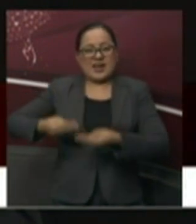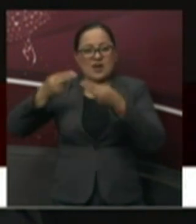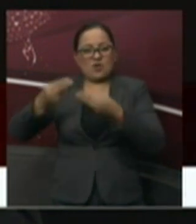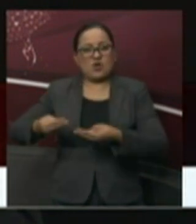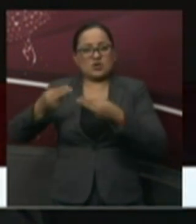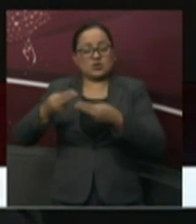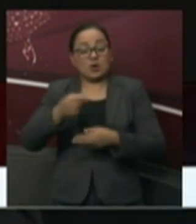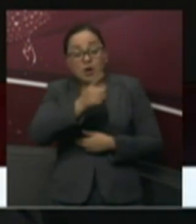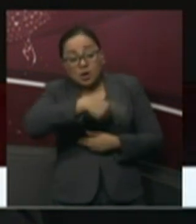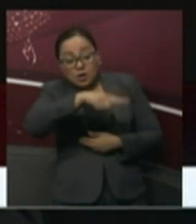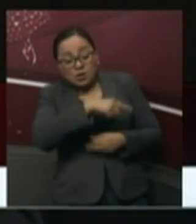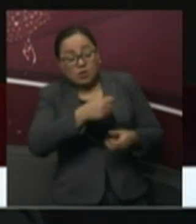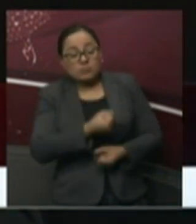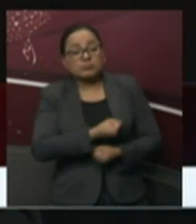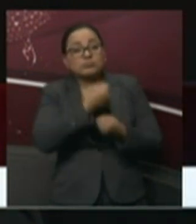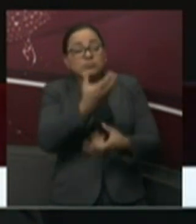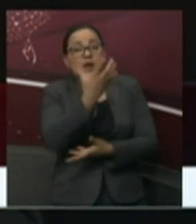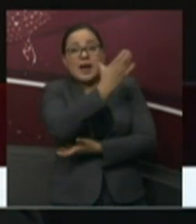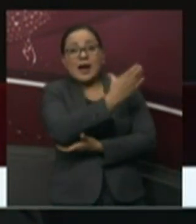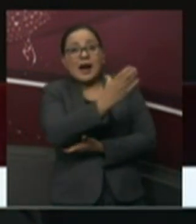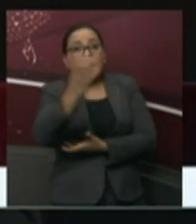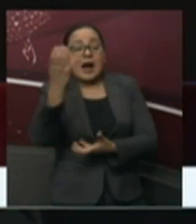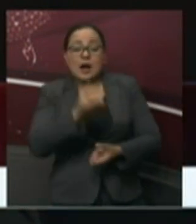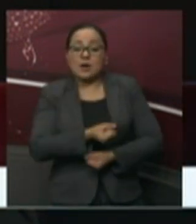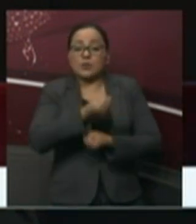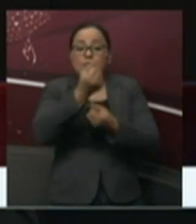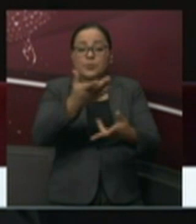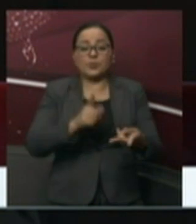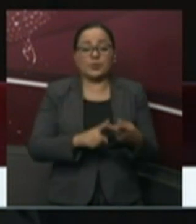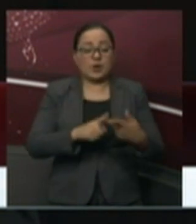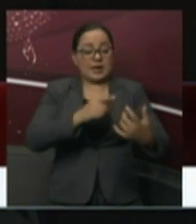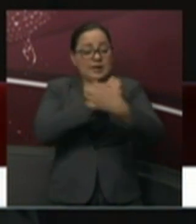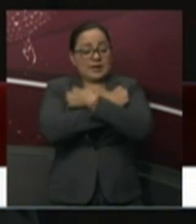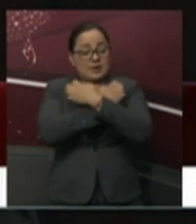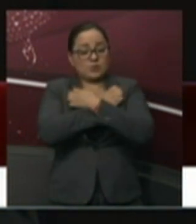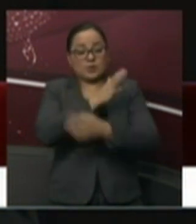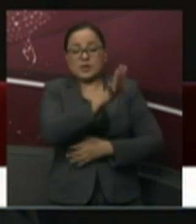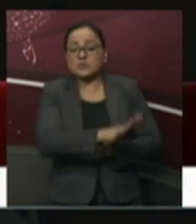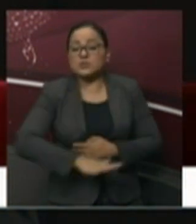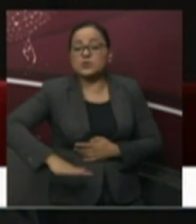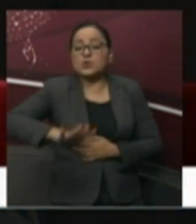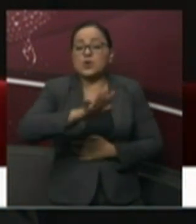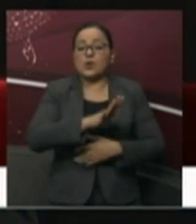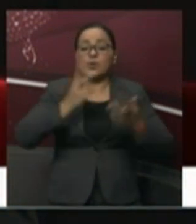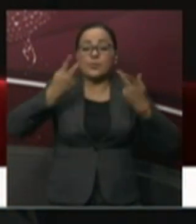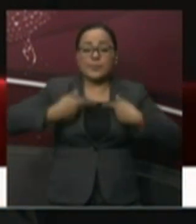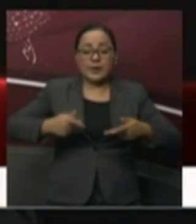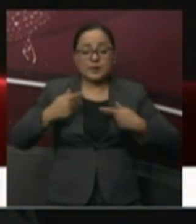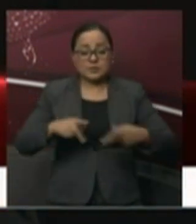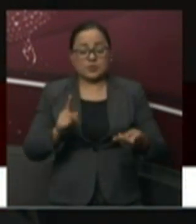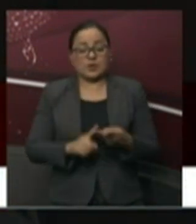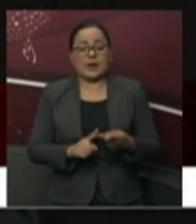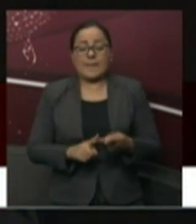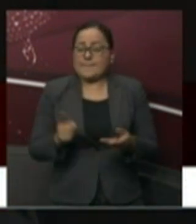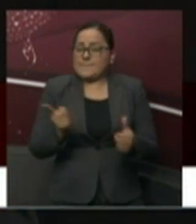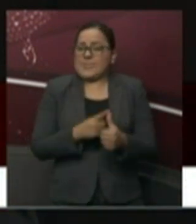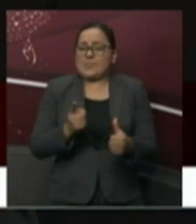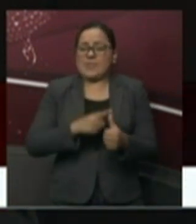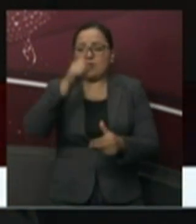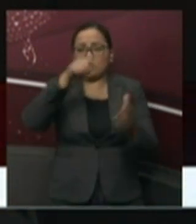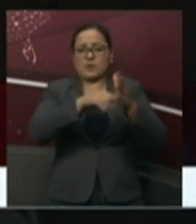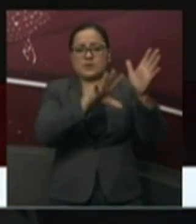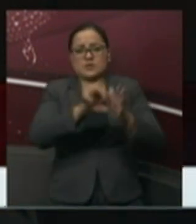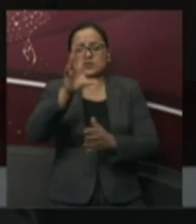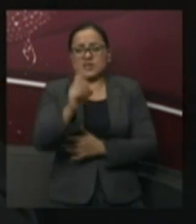agrarista, es un manifiesto de educación popular. Este primer mural de 1931 de